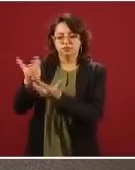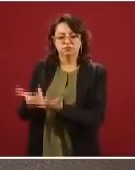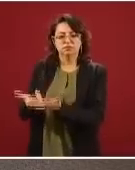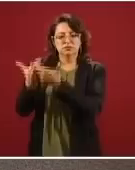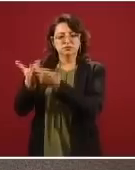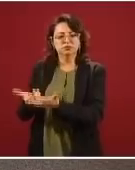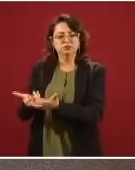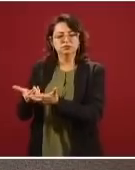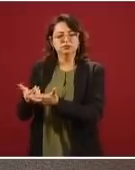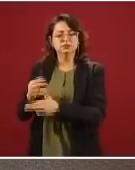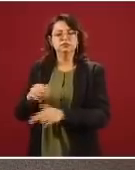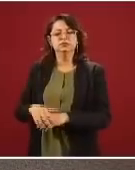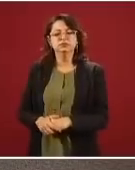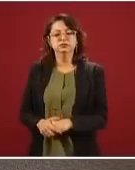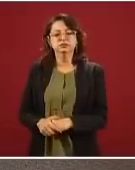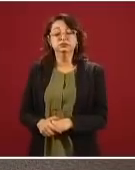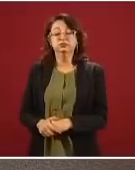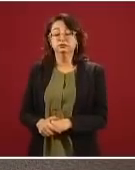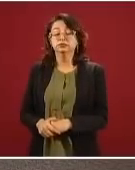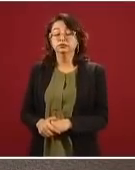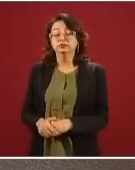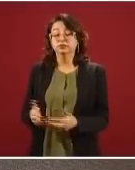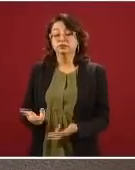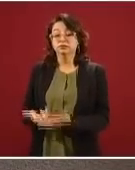considerada, considerable,